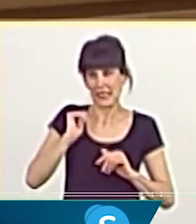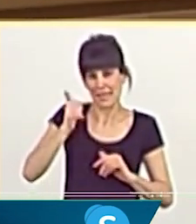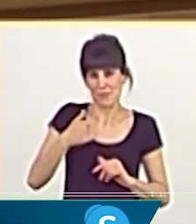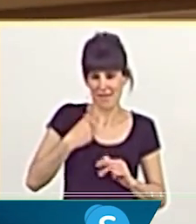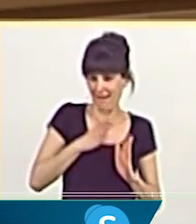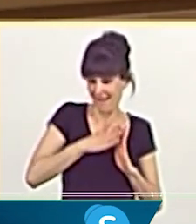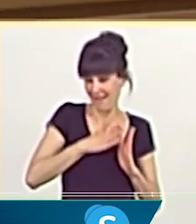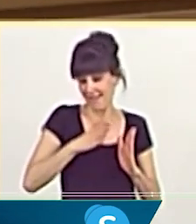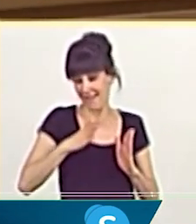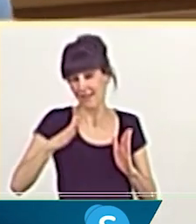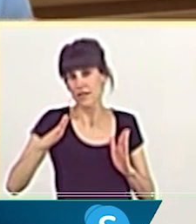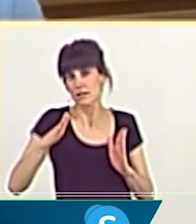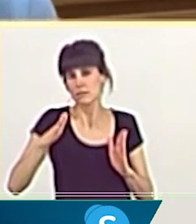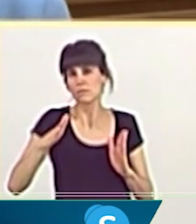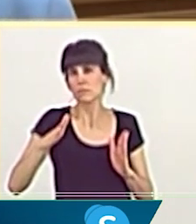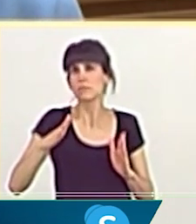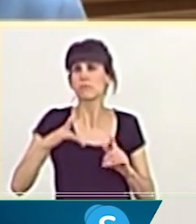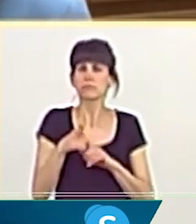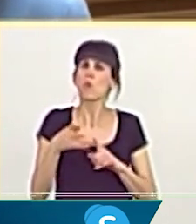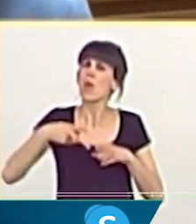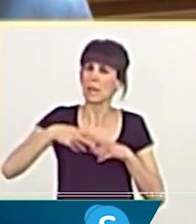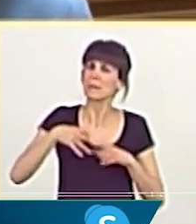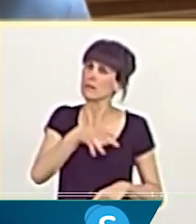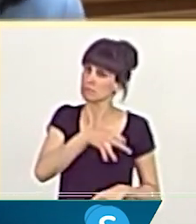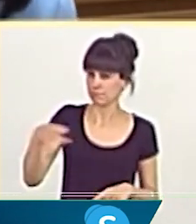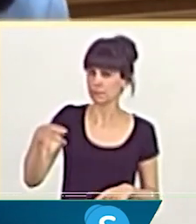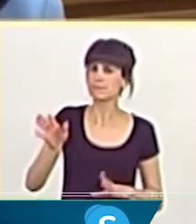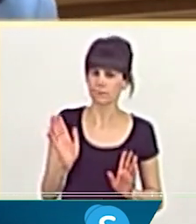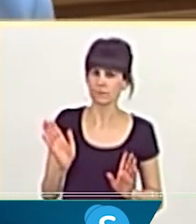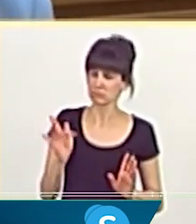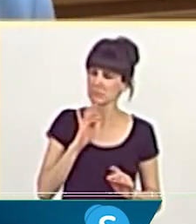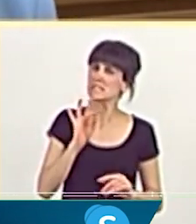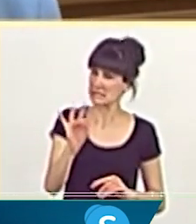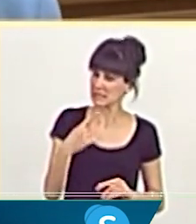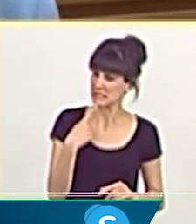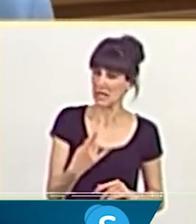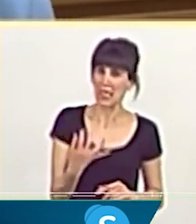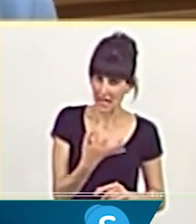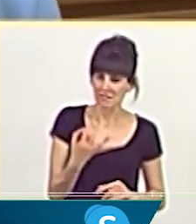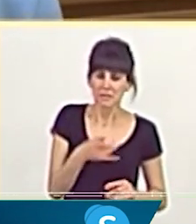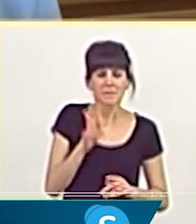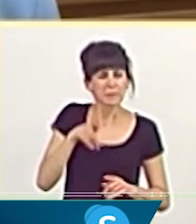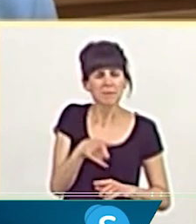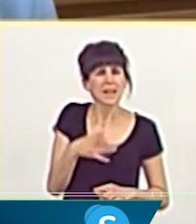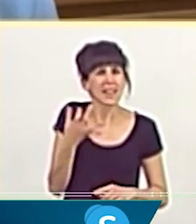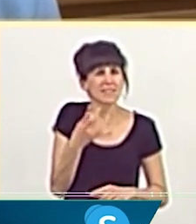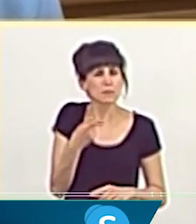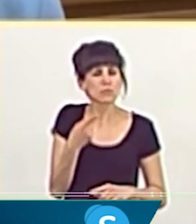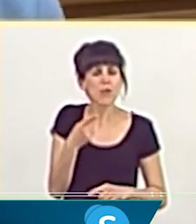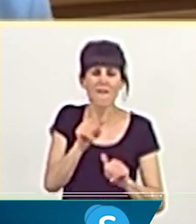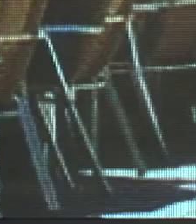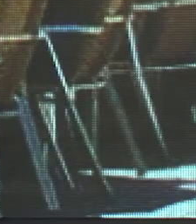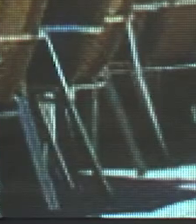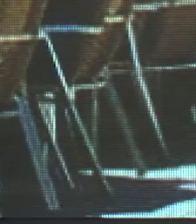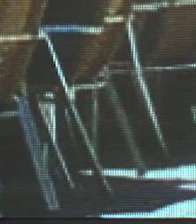quizá ese impulso que debe llevar a mi juicio el gobierno de España desde el principio y que no ha hecho. Pero ¿no será,